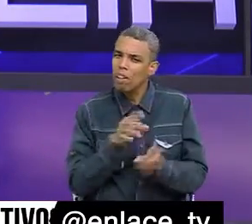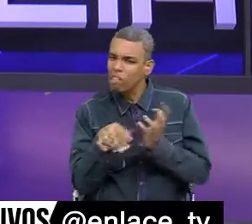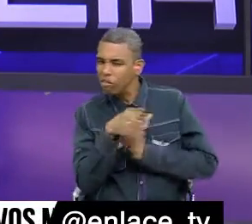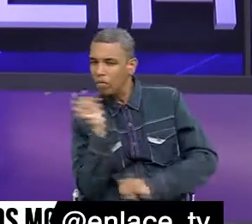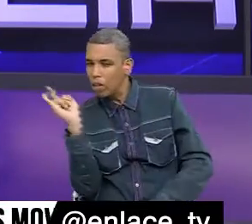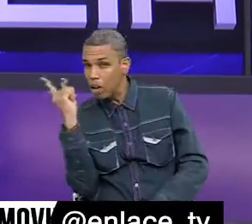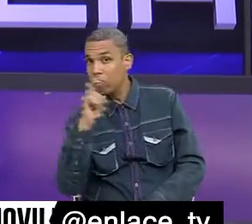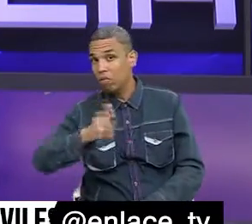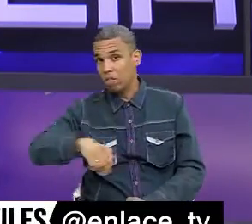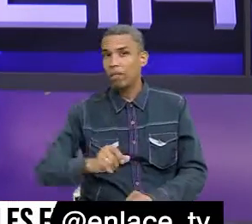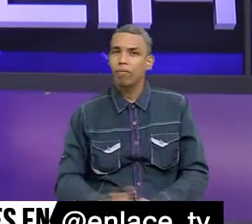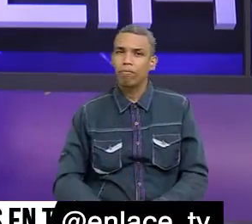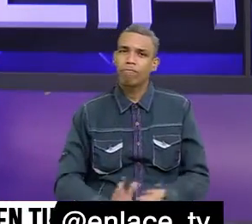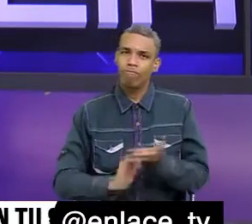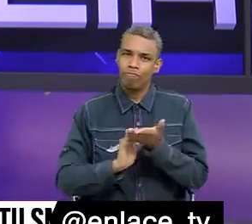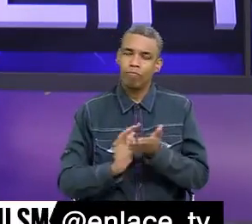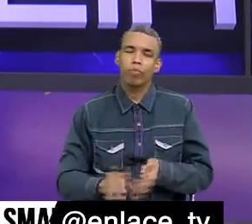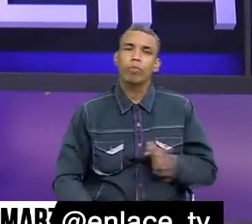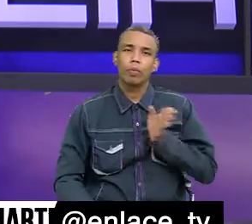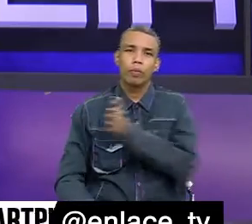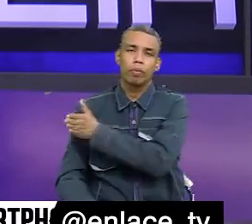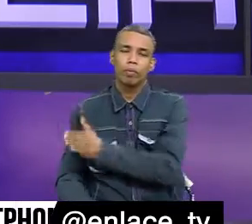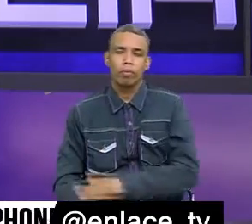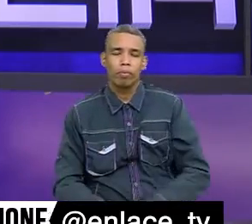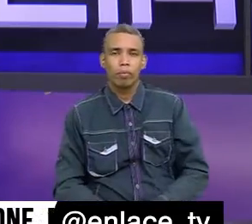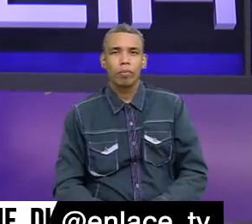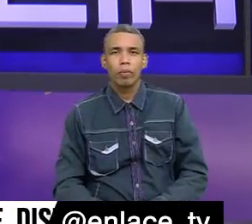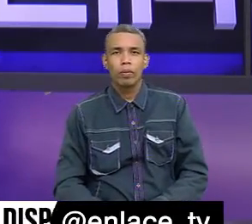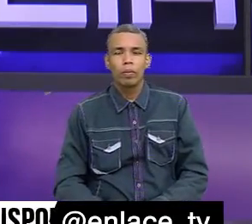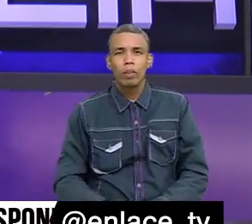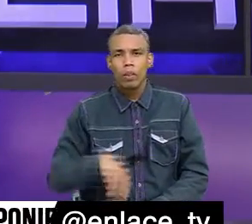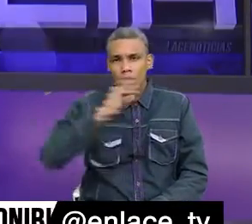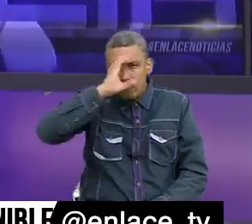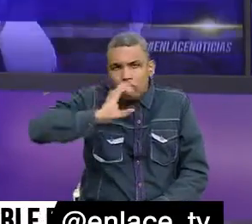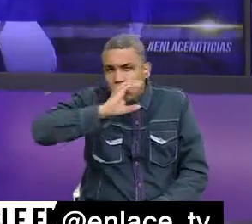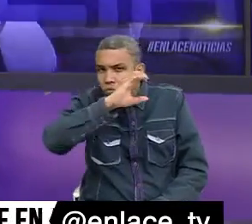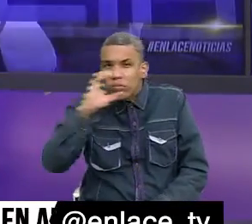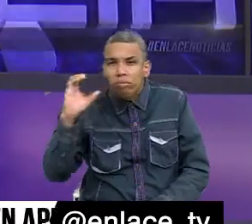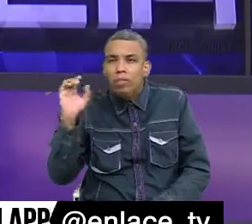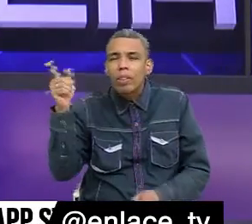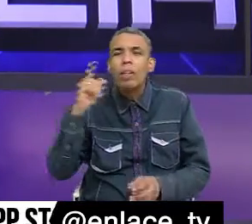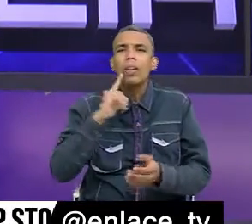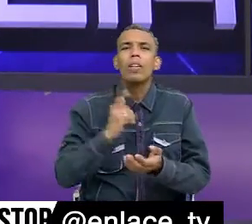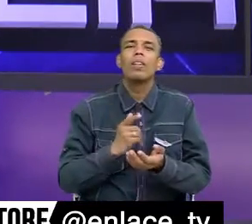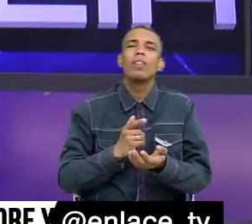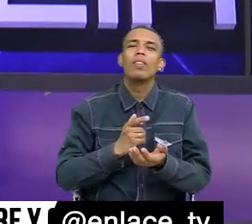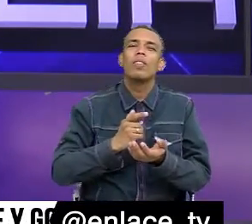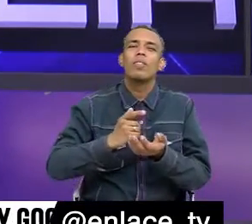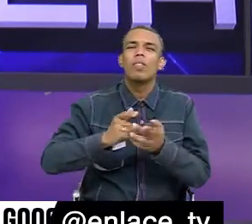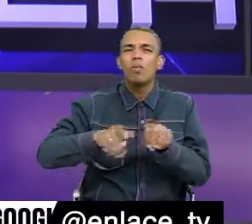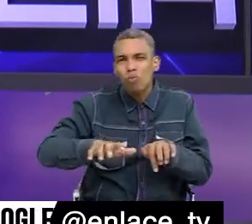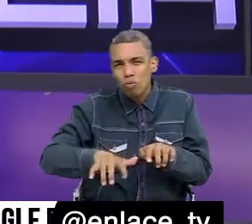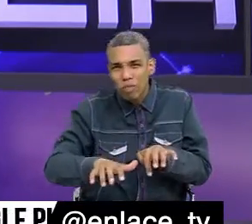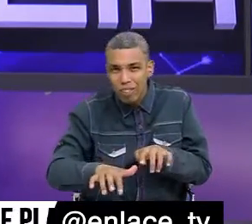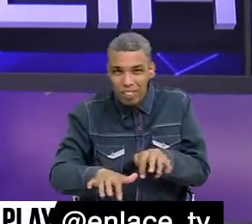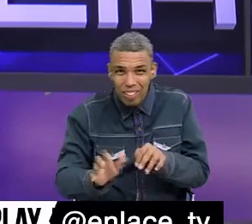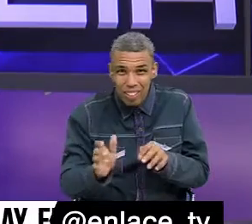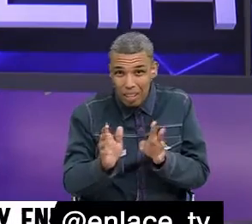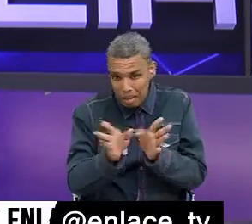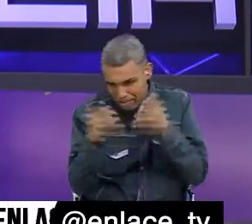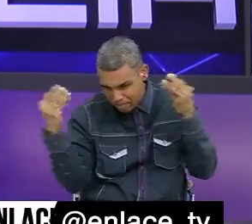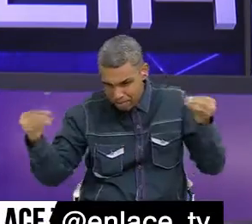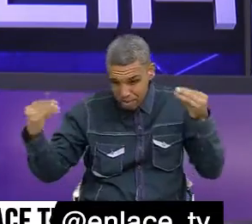Enlace Noticias entabló conversación con la oficina de prensa de Cafaba. Desde allí nos anunciaron que el director de la Caja